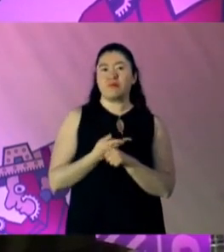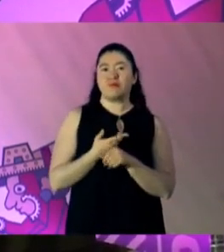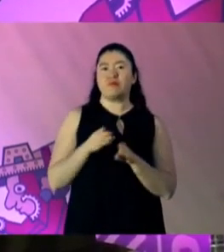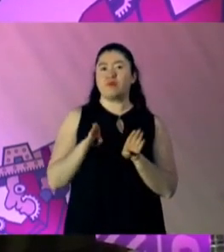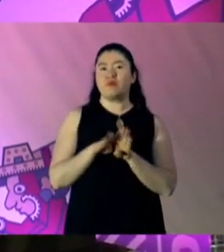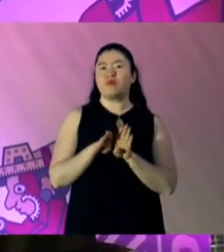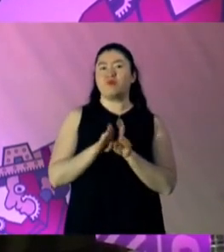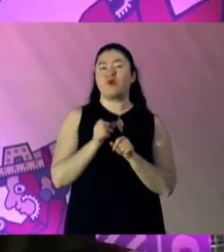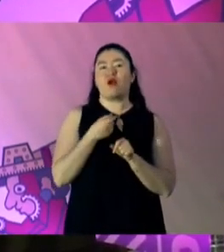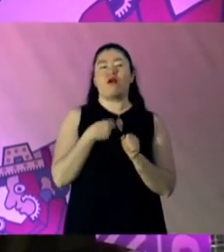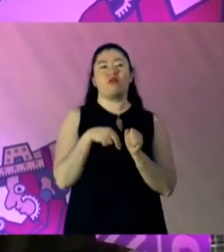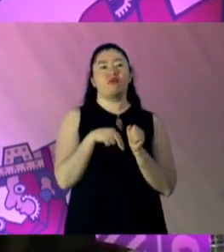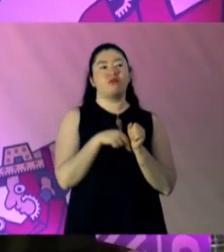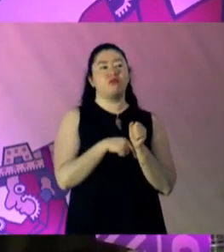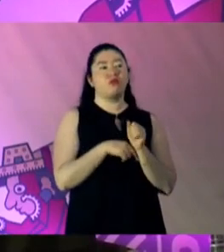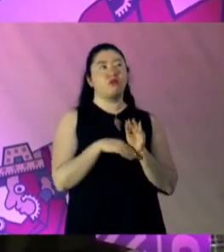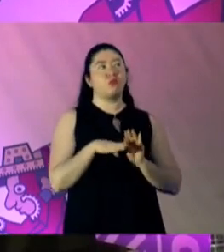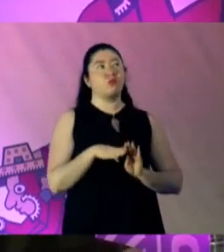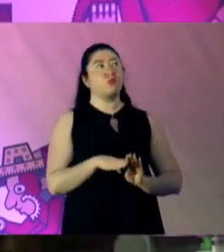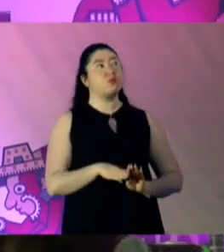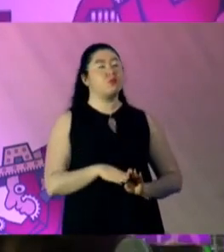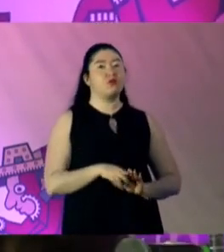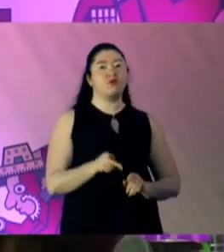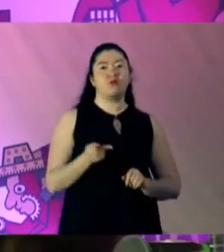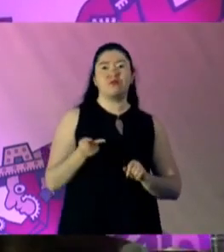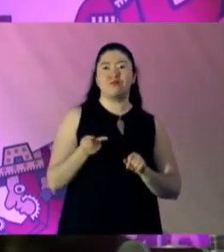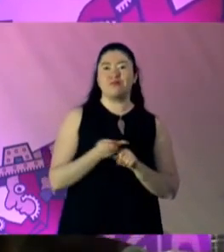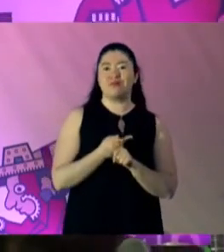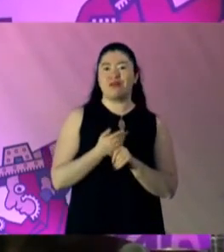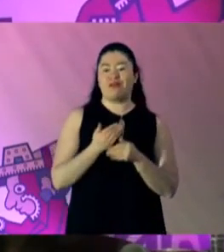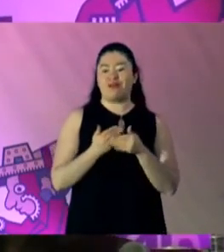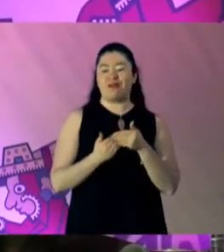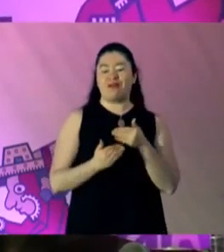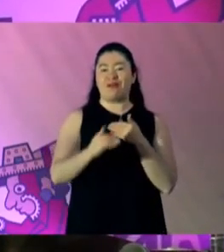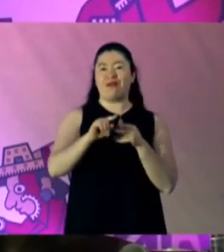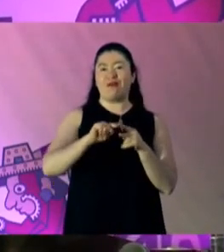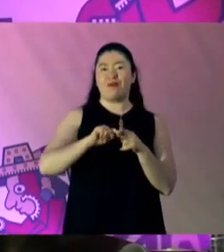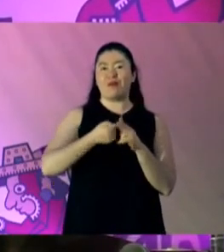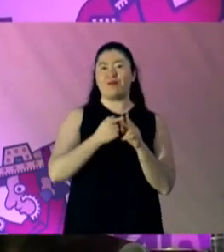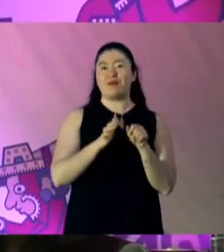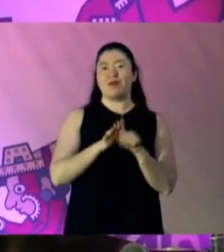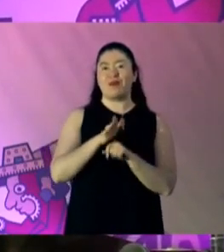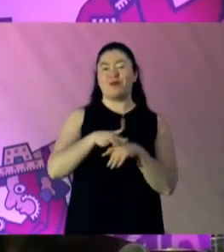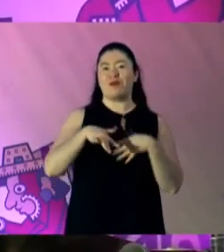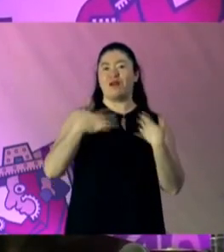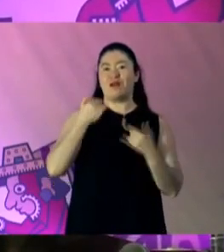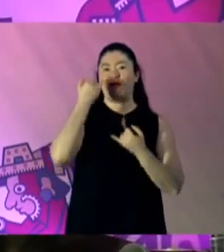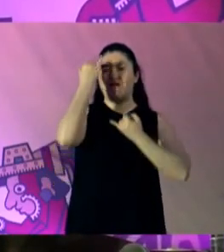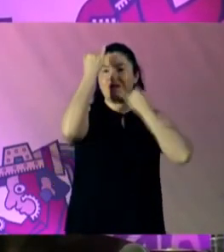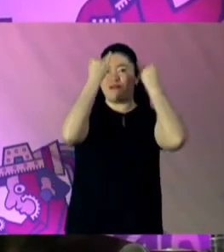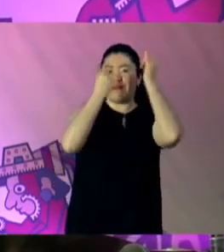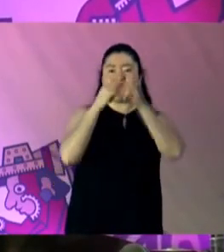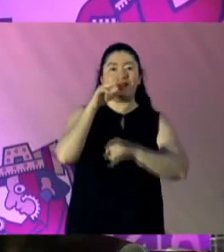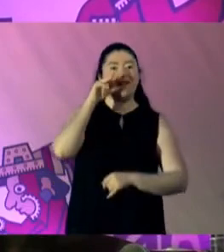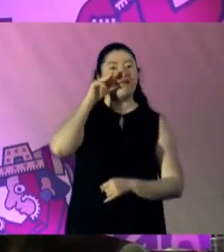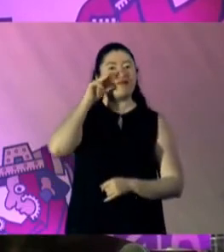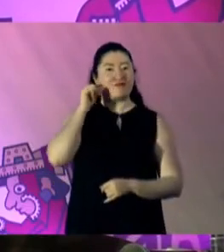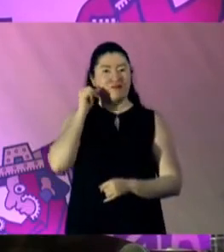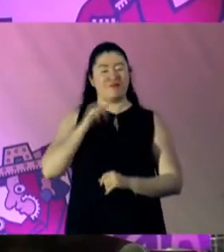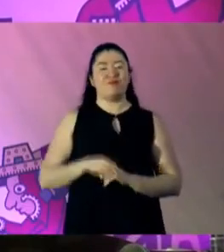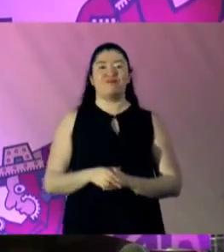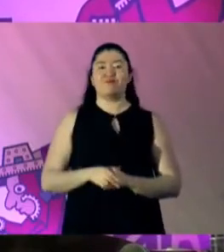sepultarla fue como el momento de partida de nacimiento del gran mito del zapatismo no voy a